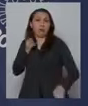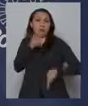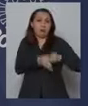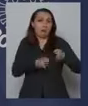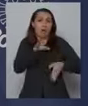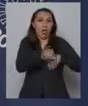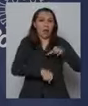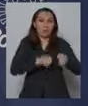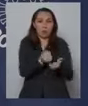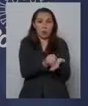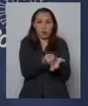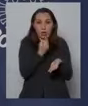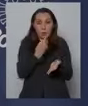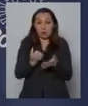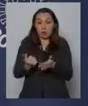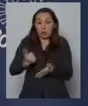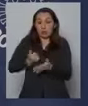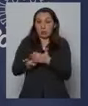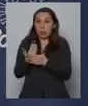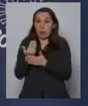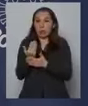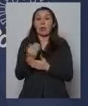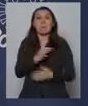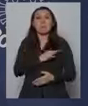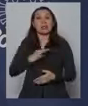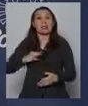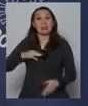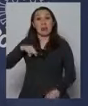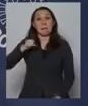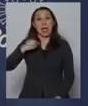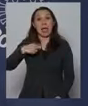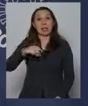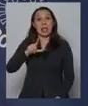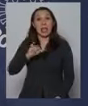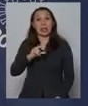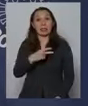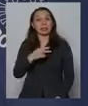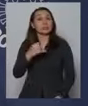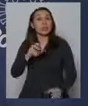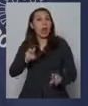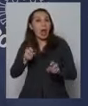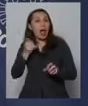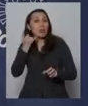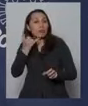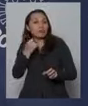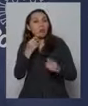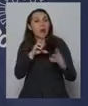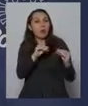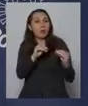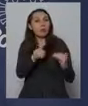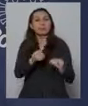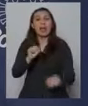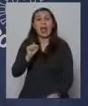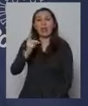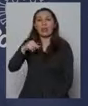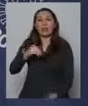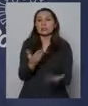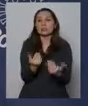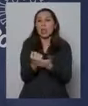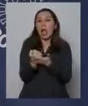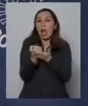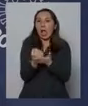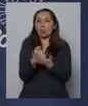sus medicamentos. Más temprano en la mañana, el ministro Jaime Mañalich, en conversación con ADN, decía que se necesita de una colaboración de